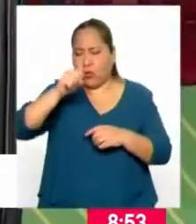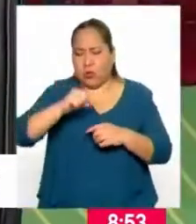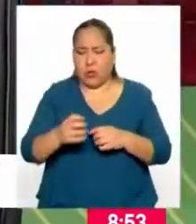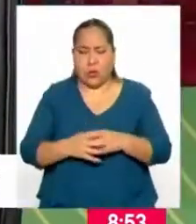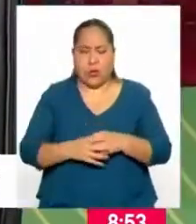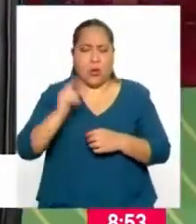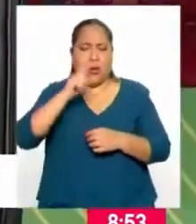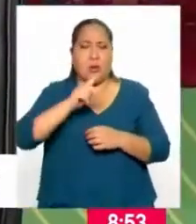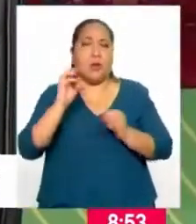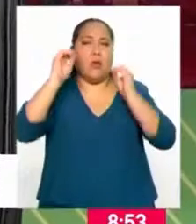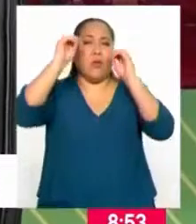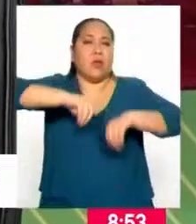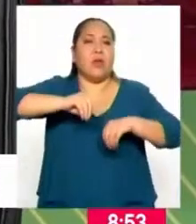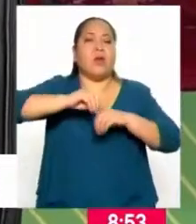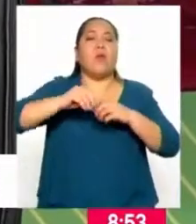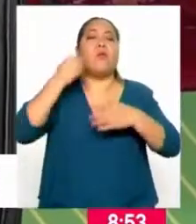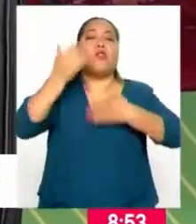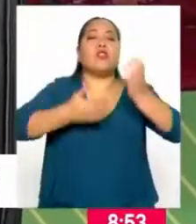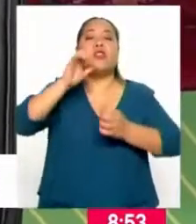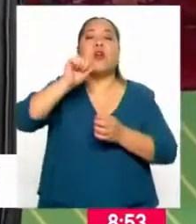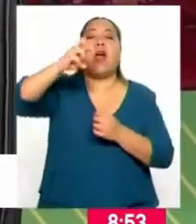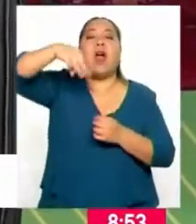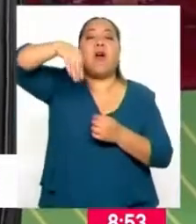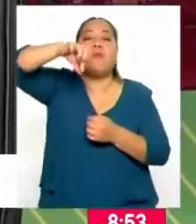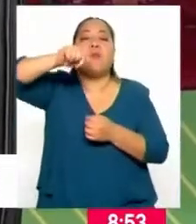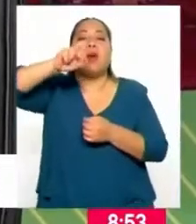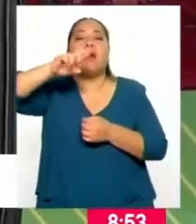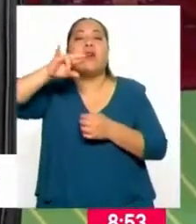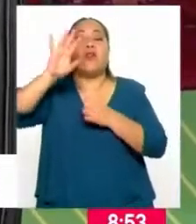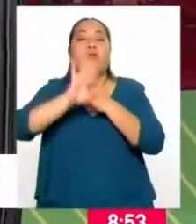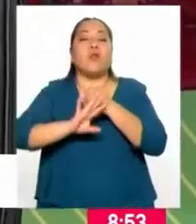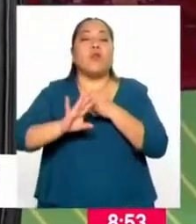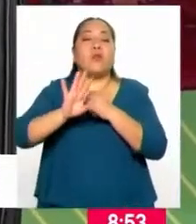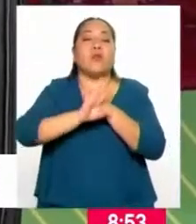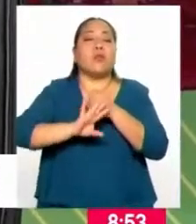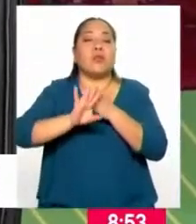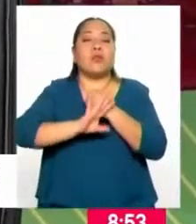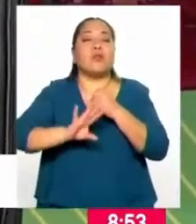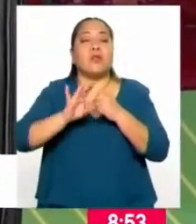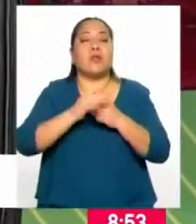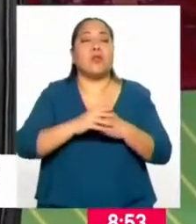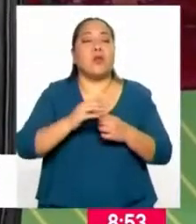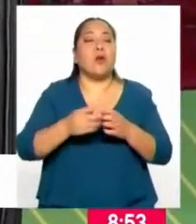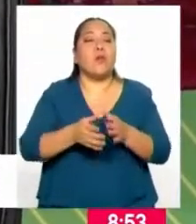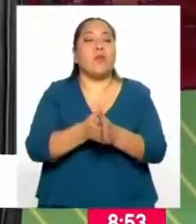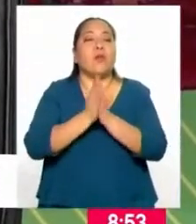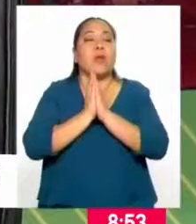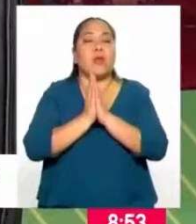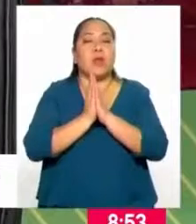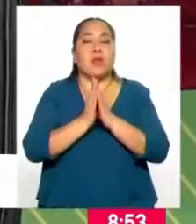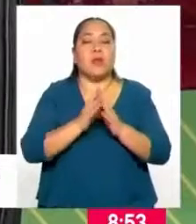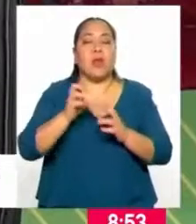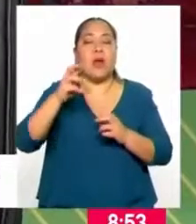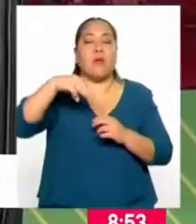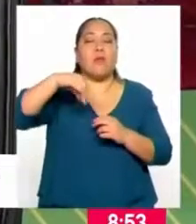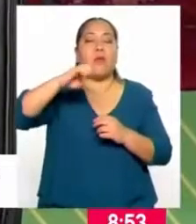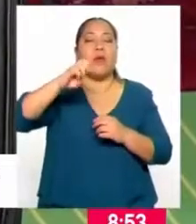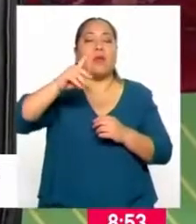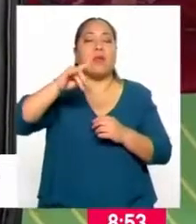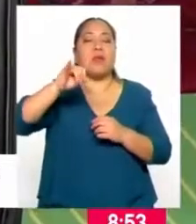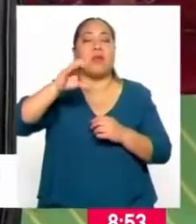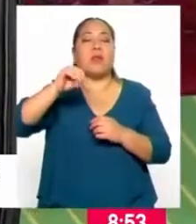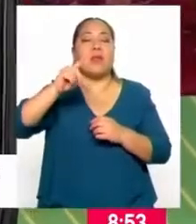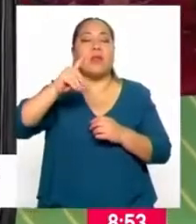digo, instaurado un proceso de amparo, podría en el marco del proceso de amparo solicitarse una medida cautelar. La medida